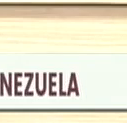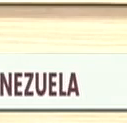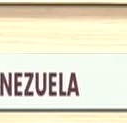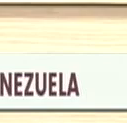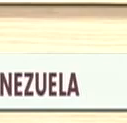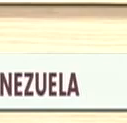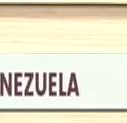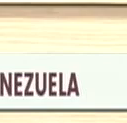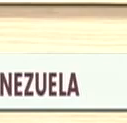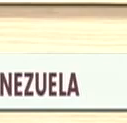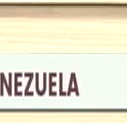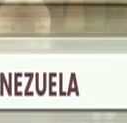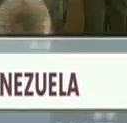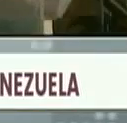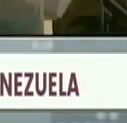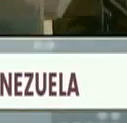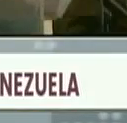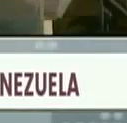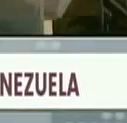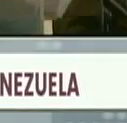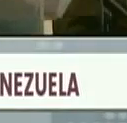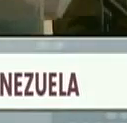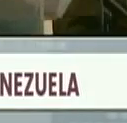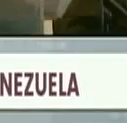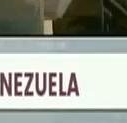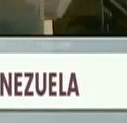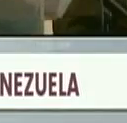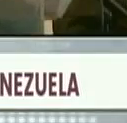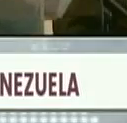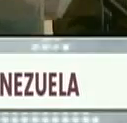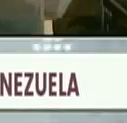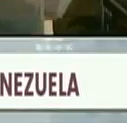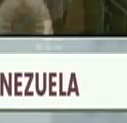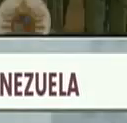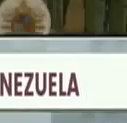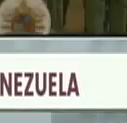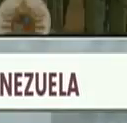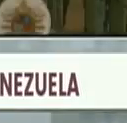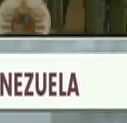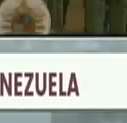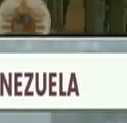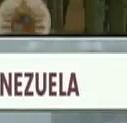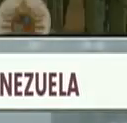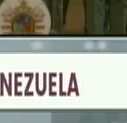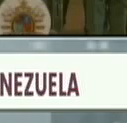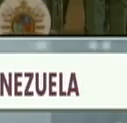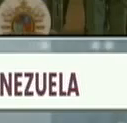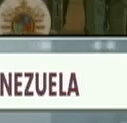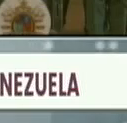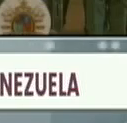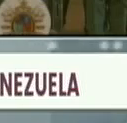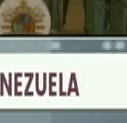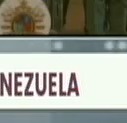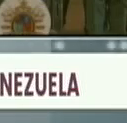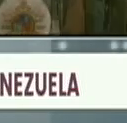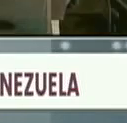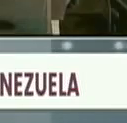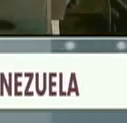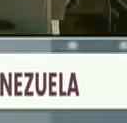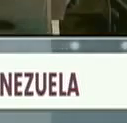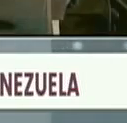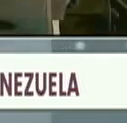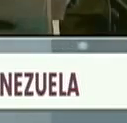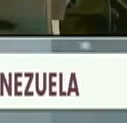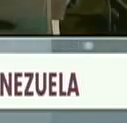unidades operativas de la fuerza armada nacional bolivariana llenas de moral llenas de moral combativa de